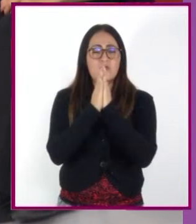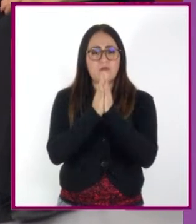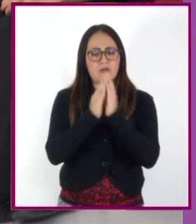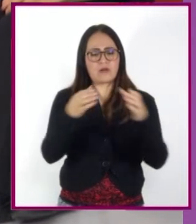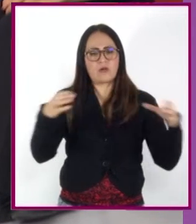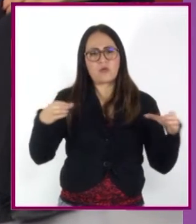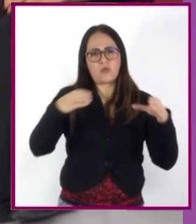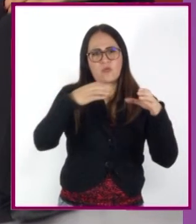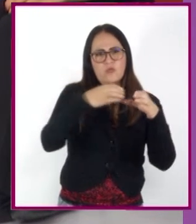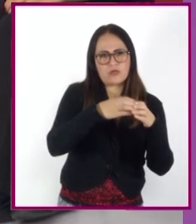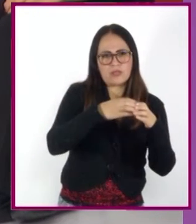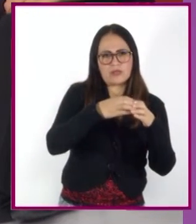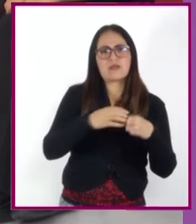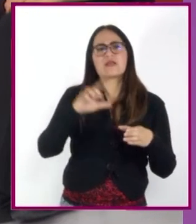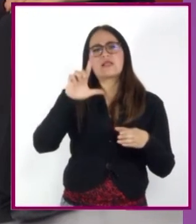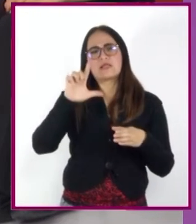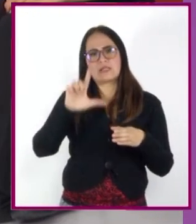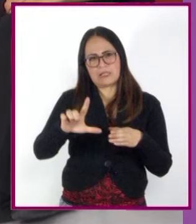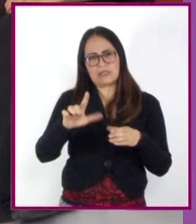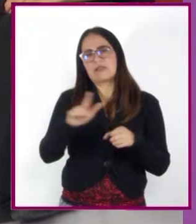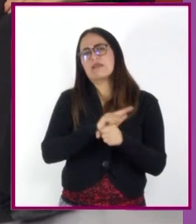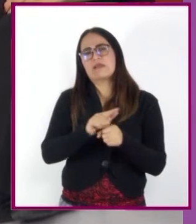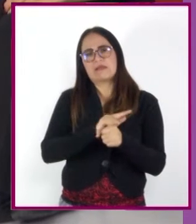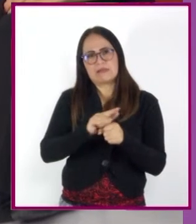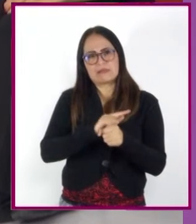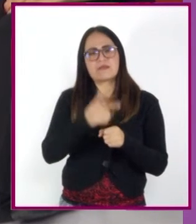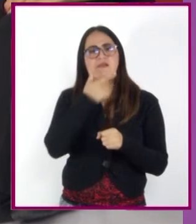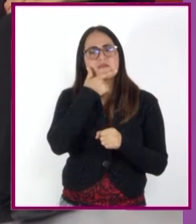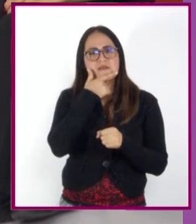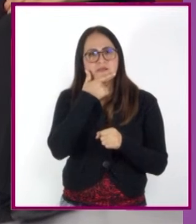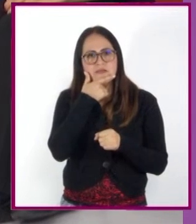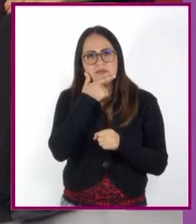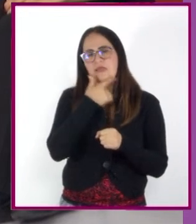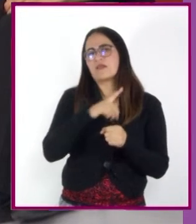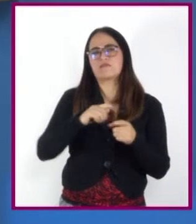comunidad lésbico, gay, bisexual, trans y más.